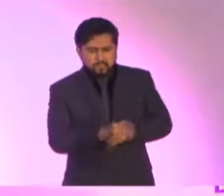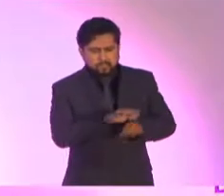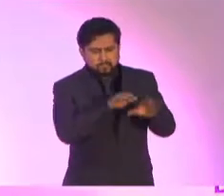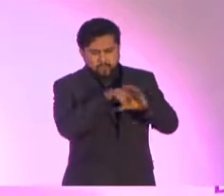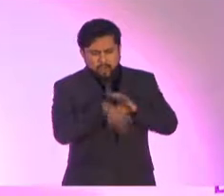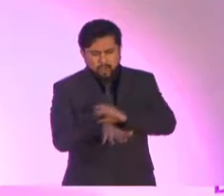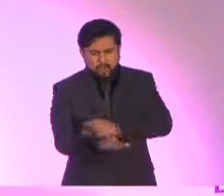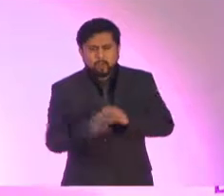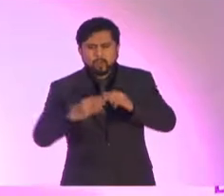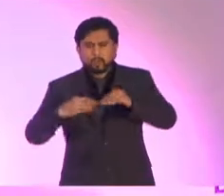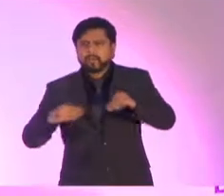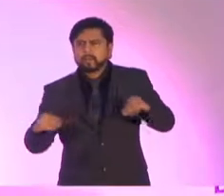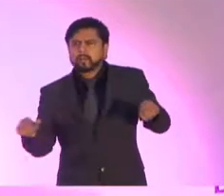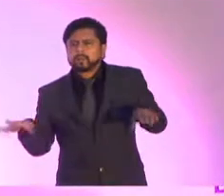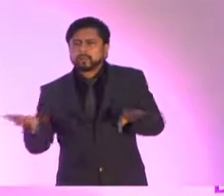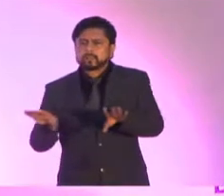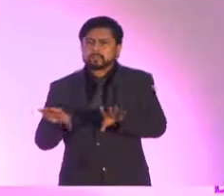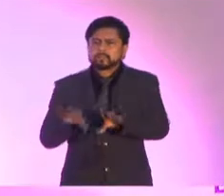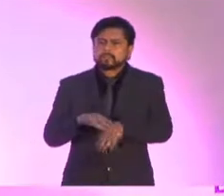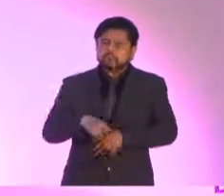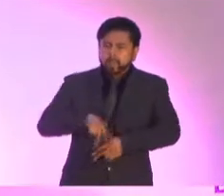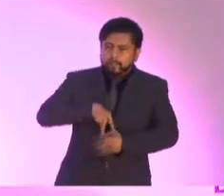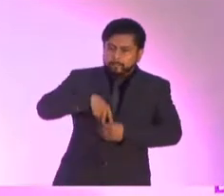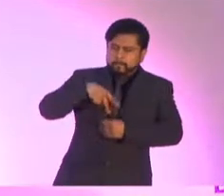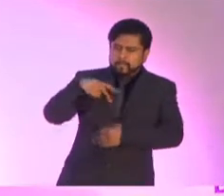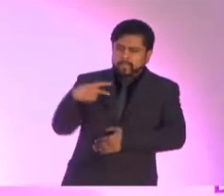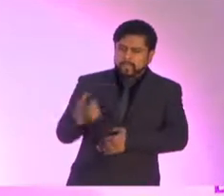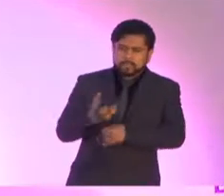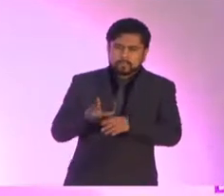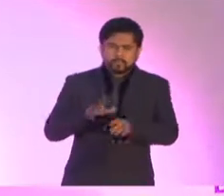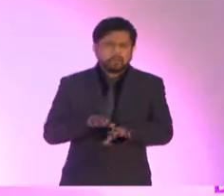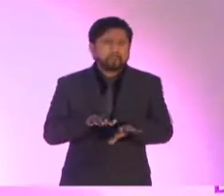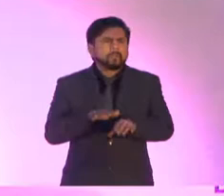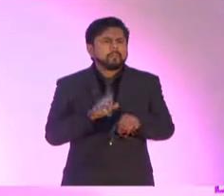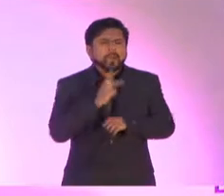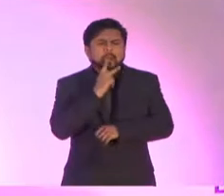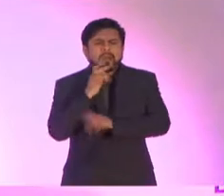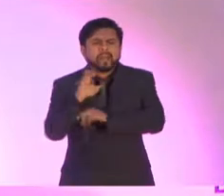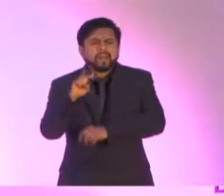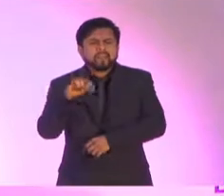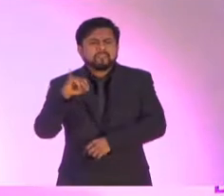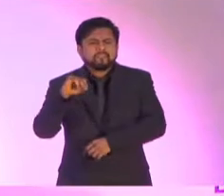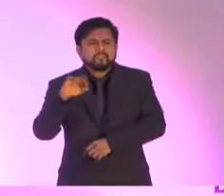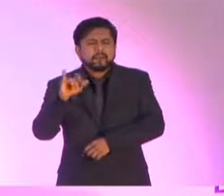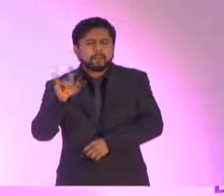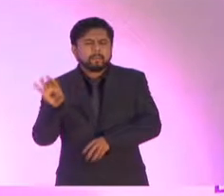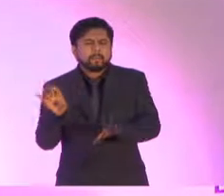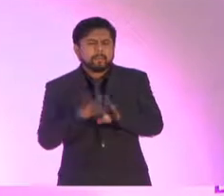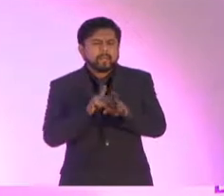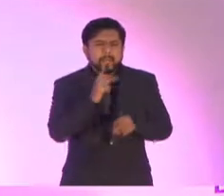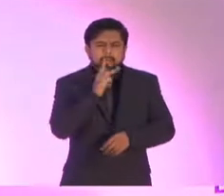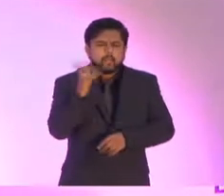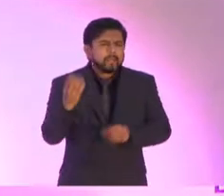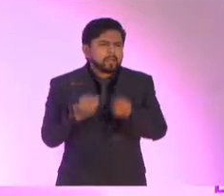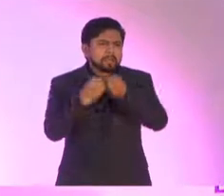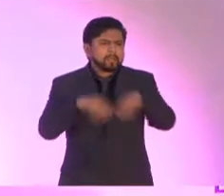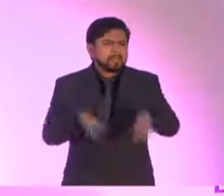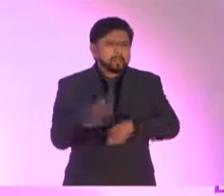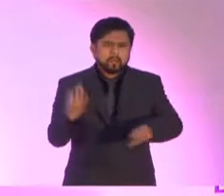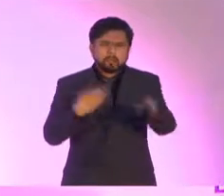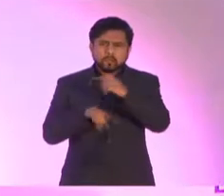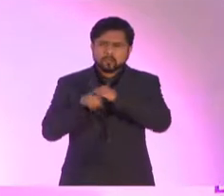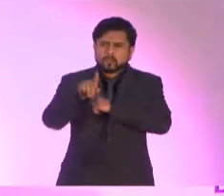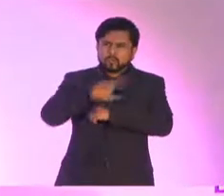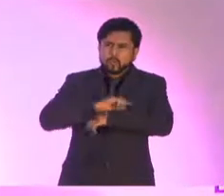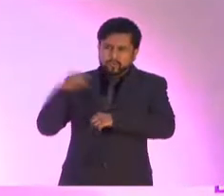mar vagabundo. Infamia es la palabra que temía, olvido la extraviada, te